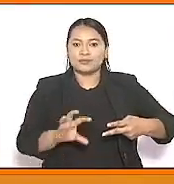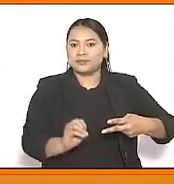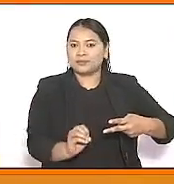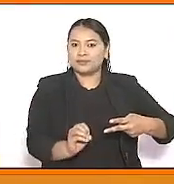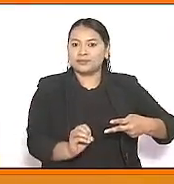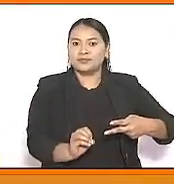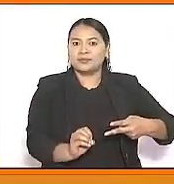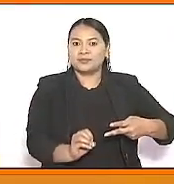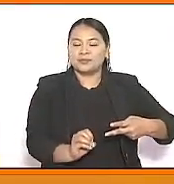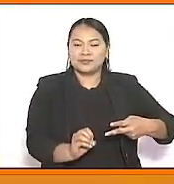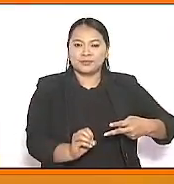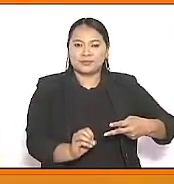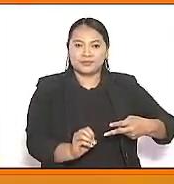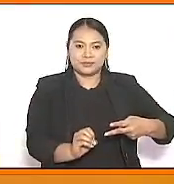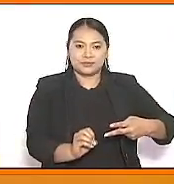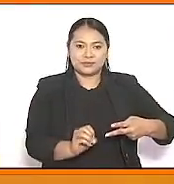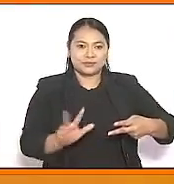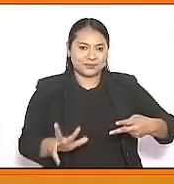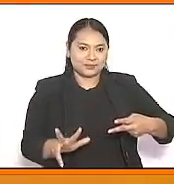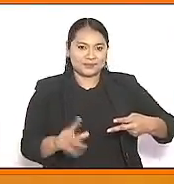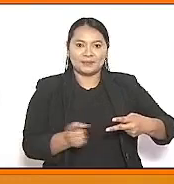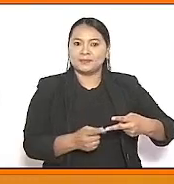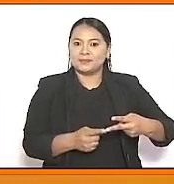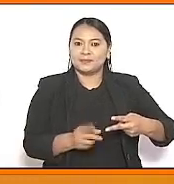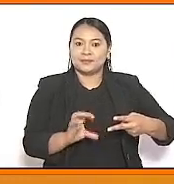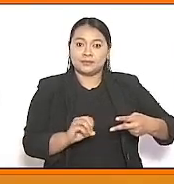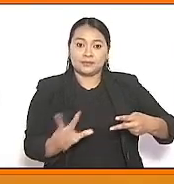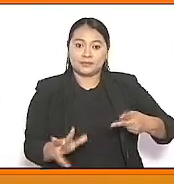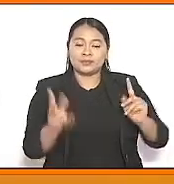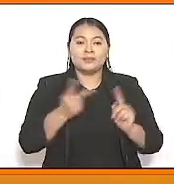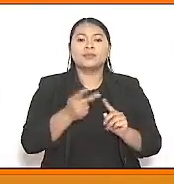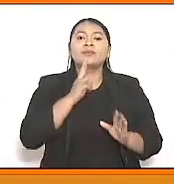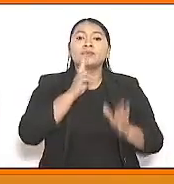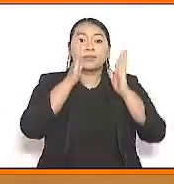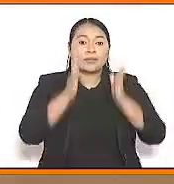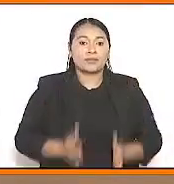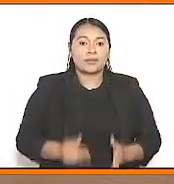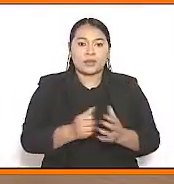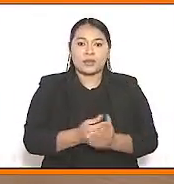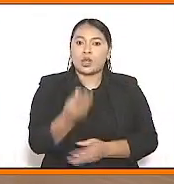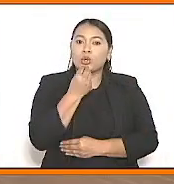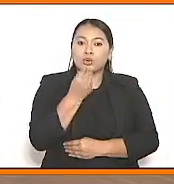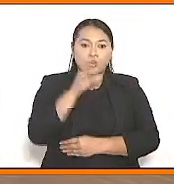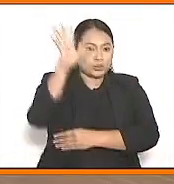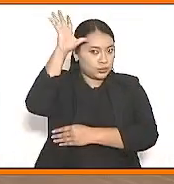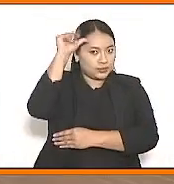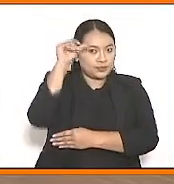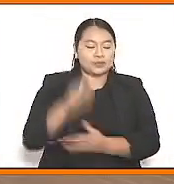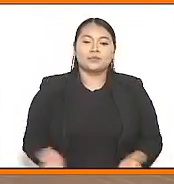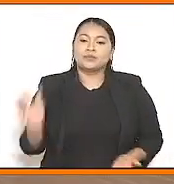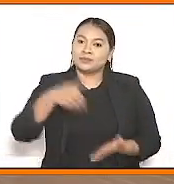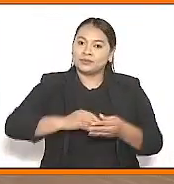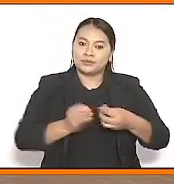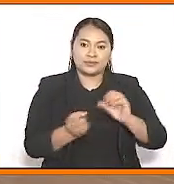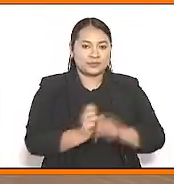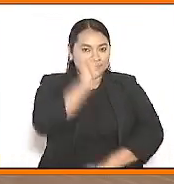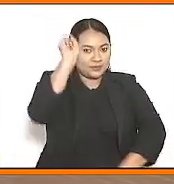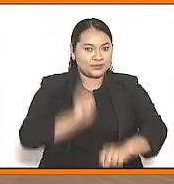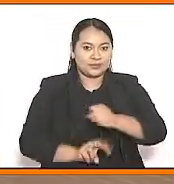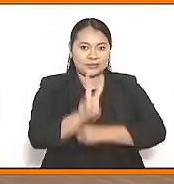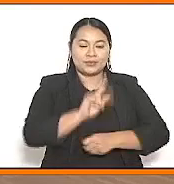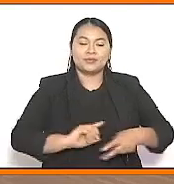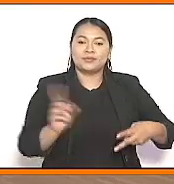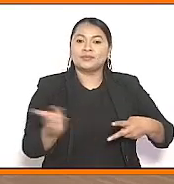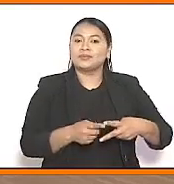0. Segundo dígito, 3, número afortunado 03, con su catrachada burra. Los números ganadores para premiados en esta tarde